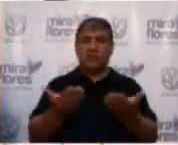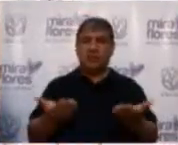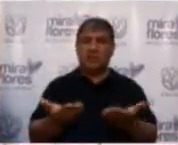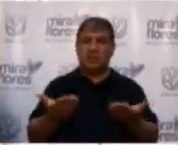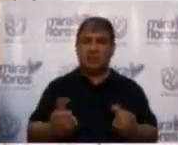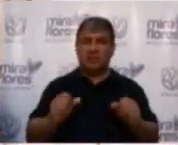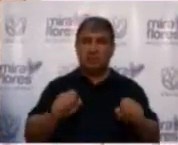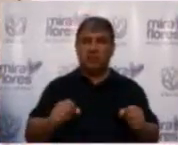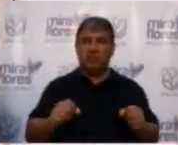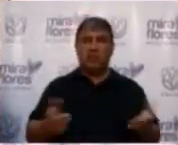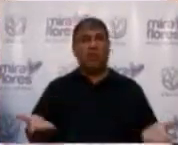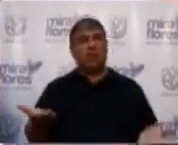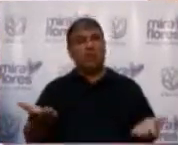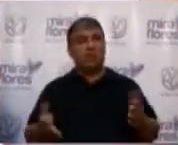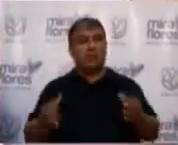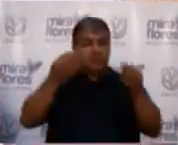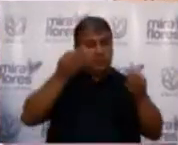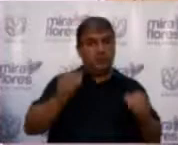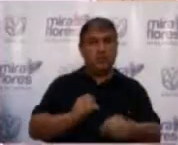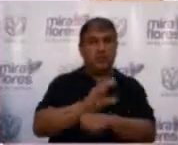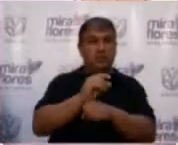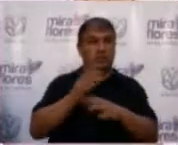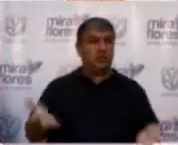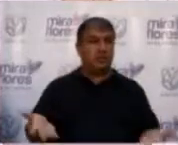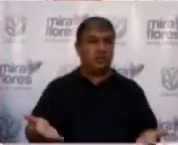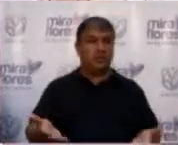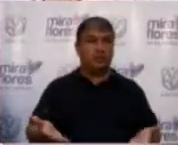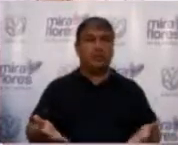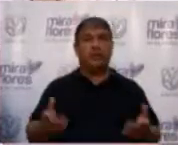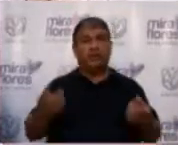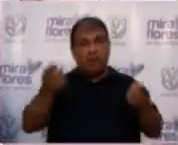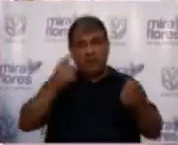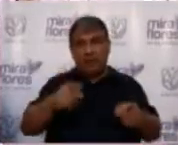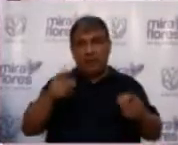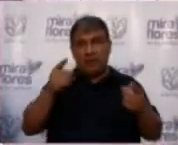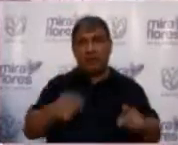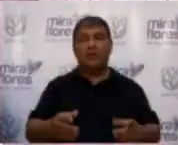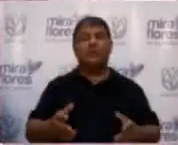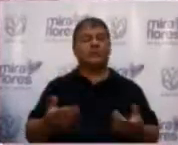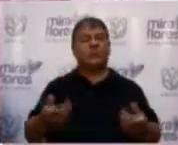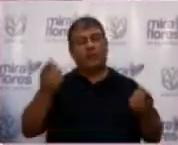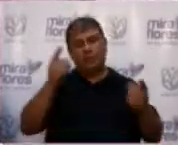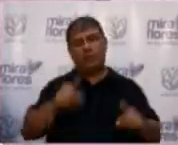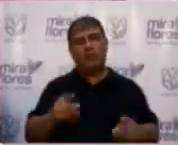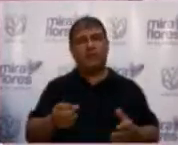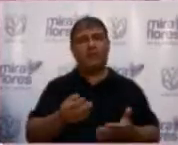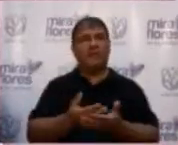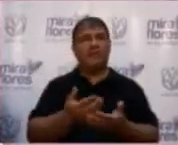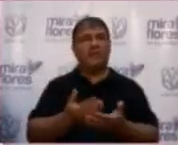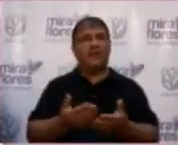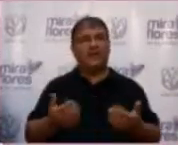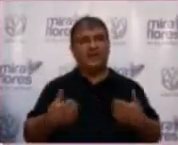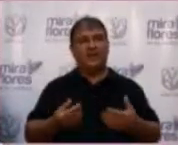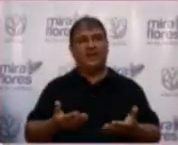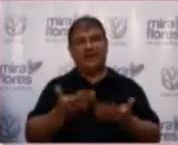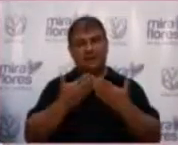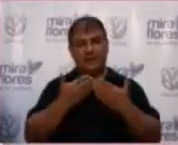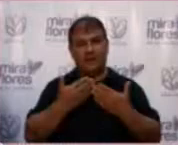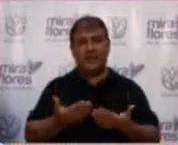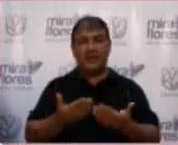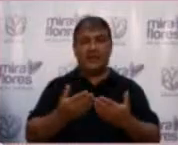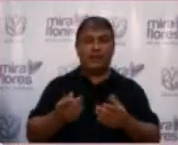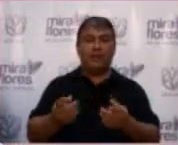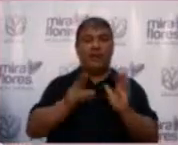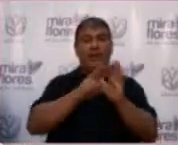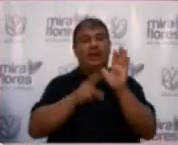así sea. No sé, pero eso es una decisión del Consejo. ¿Estamos de acuerdo? Estamos de acuerdo, entonces la tenemos presente.